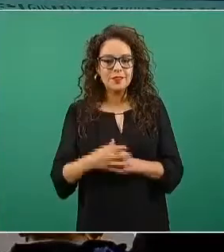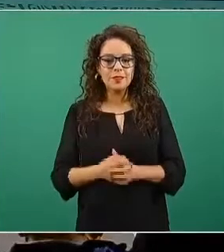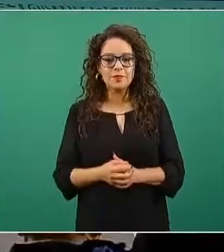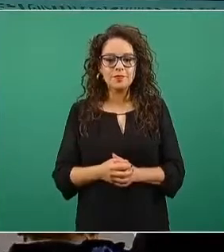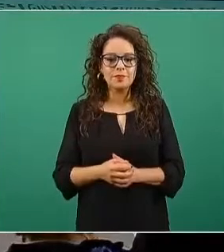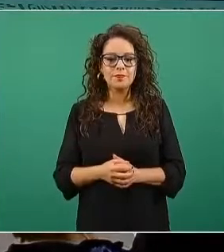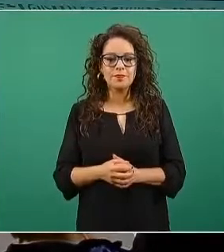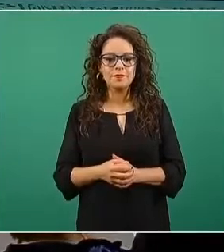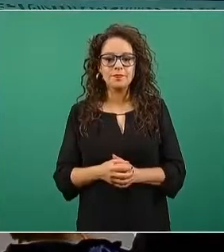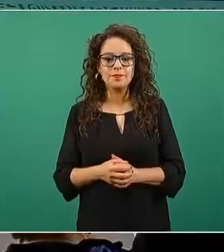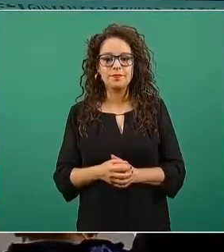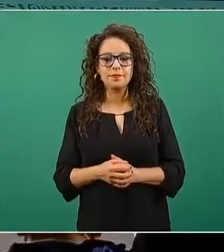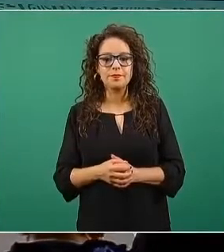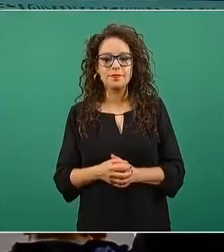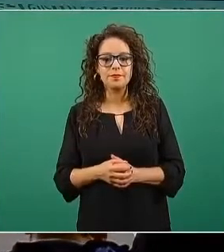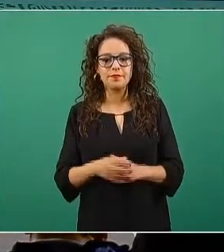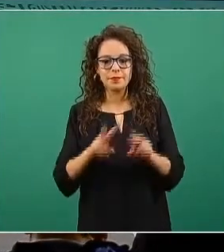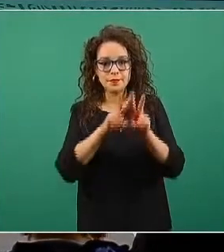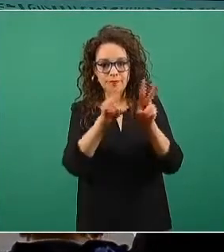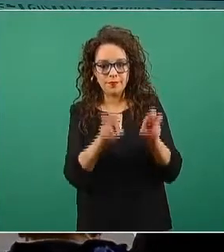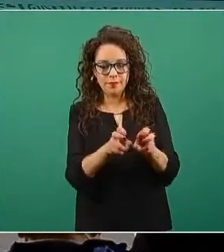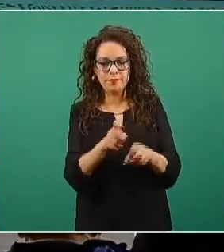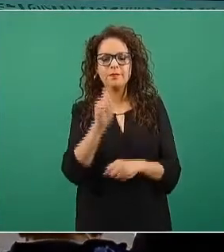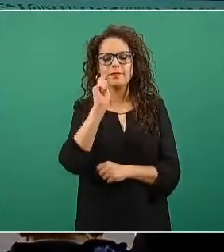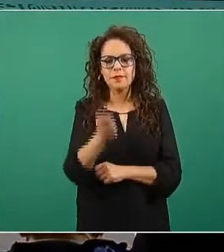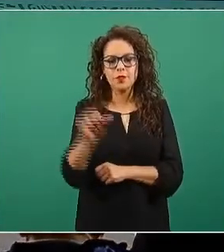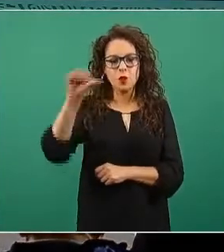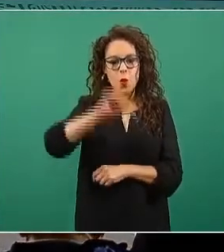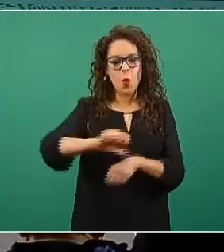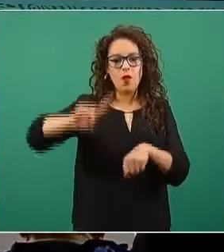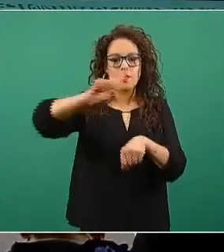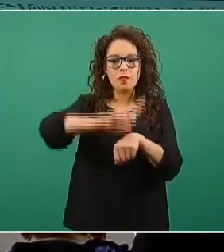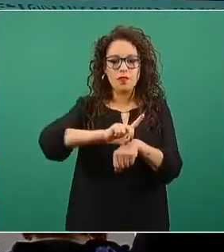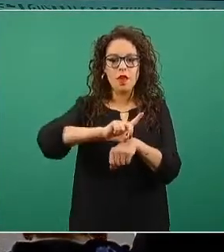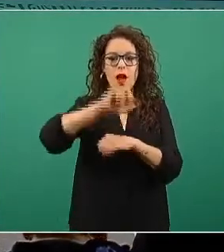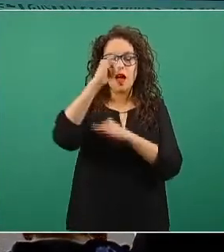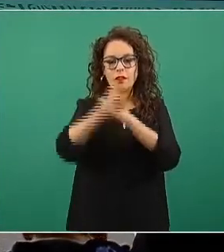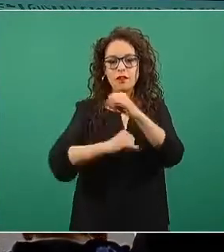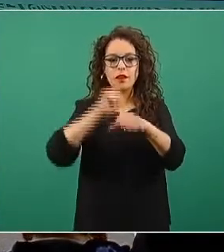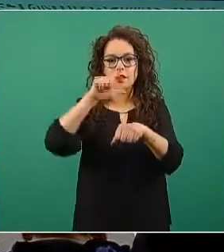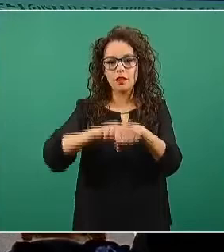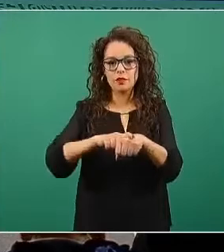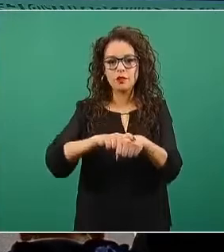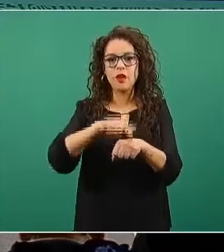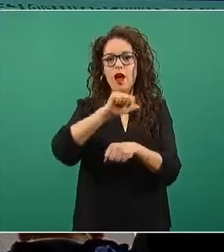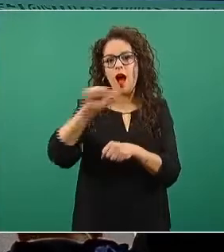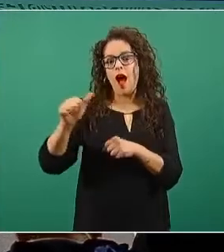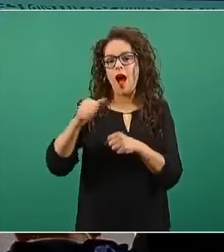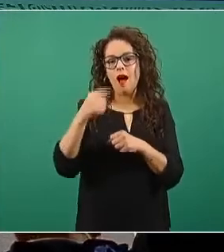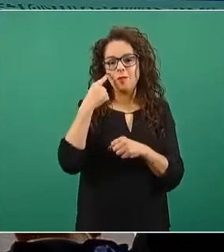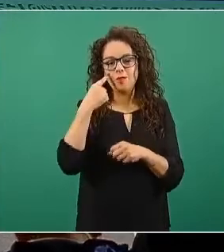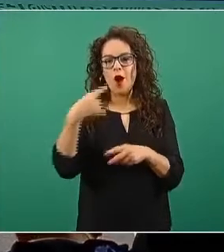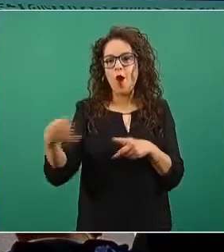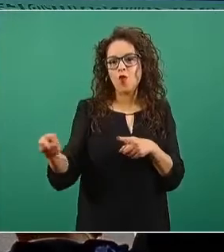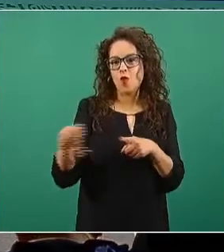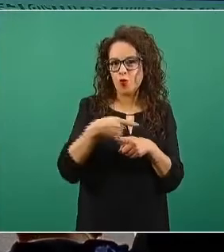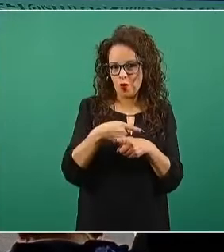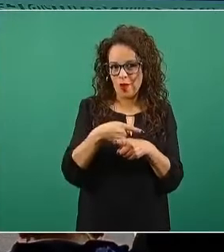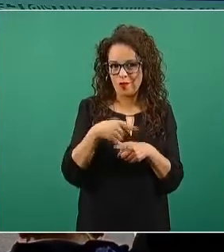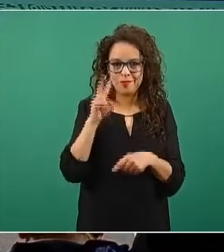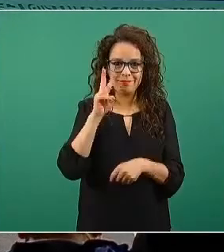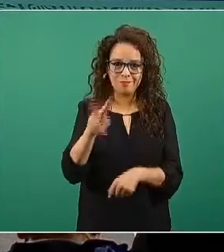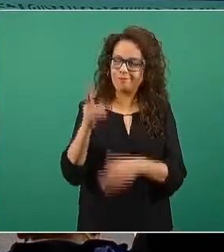componente temático que se presentaría, y el día de hoy es el Día Internacional del Condón. Es muy